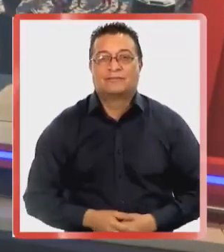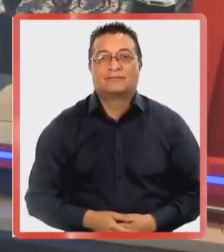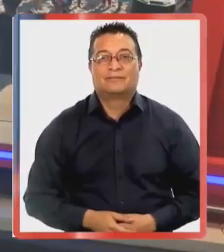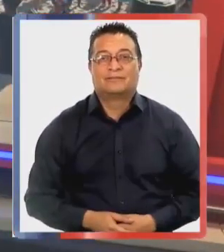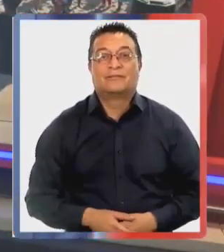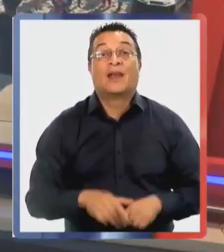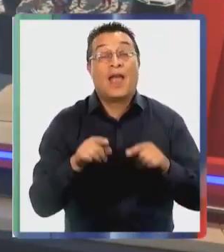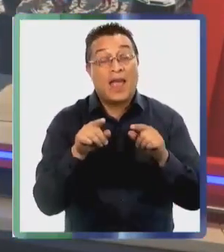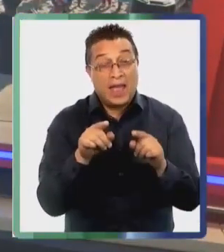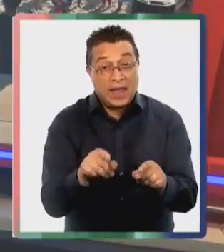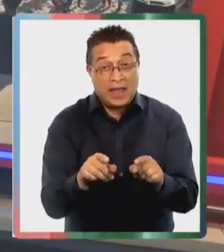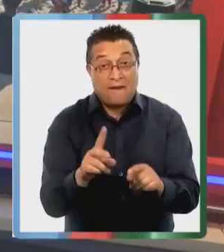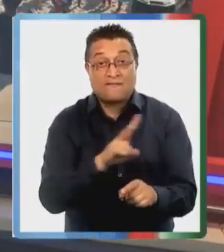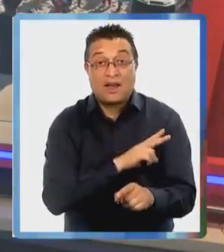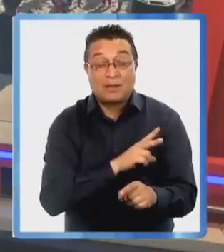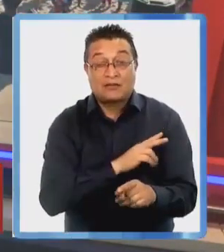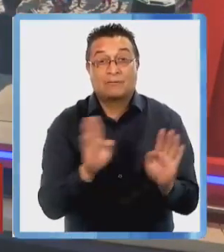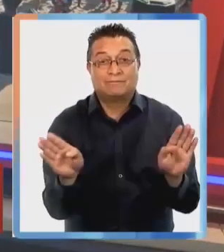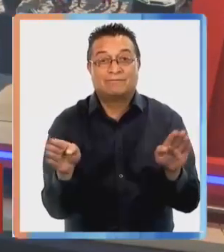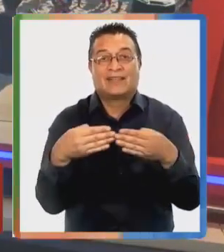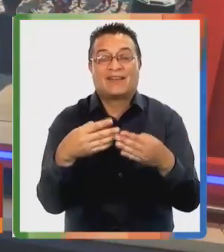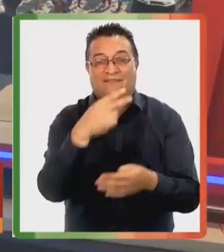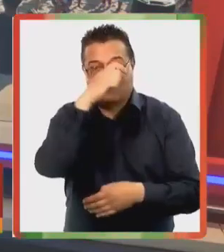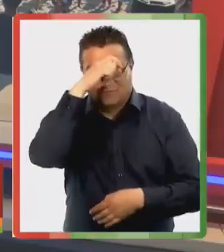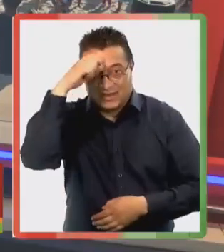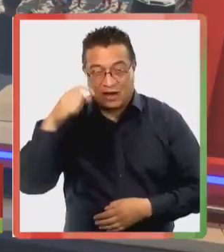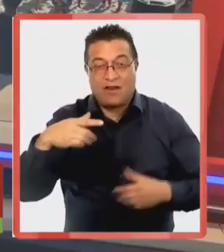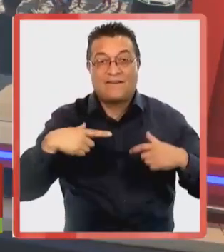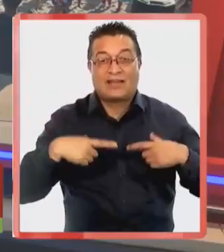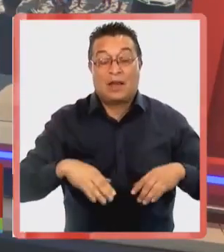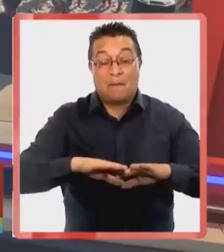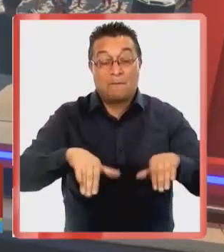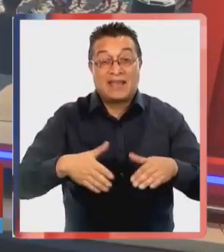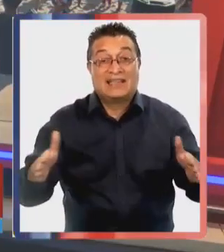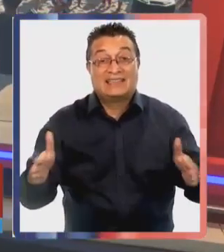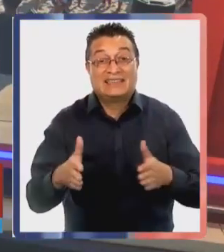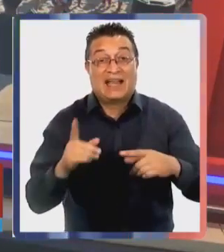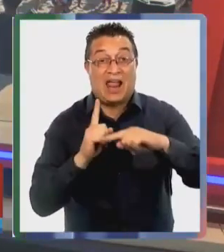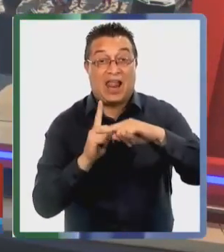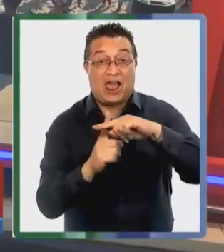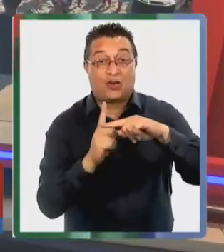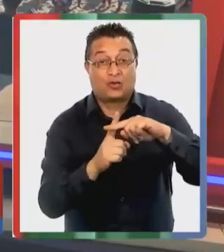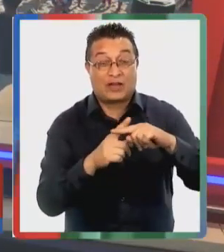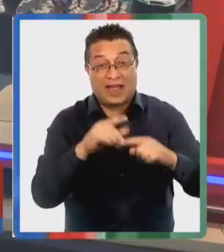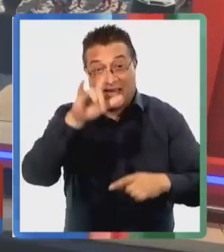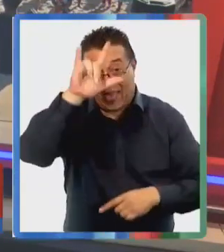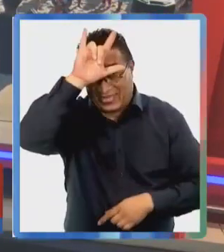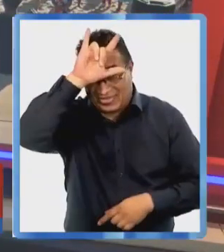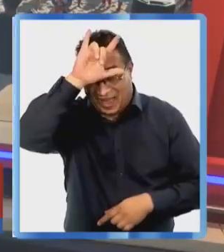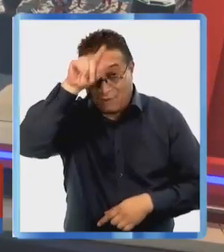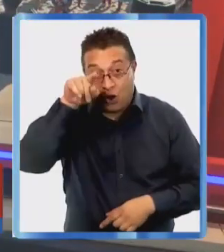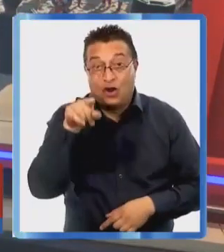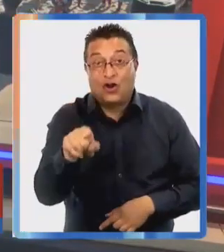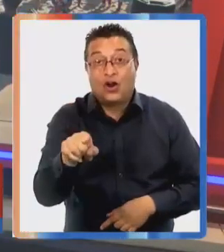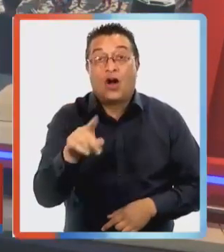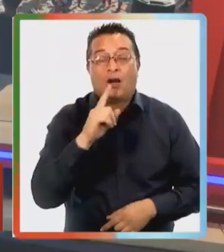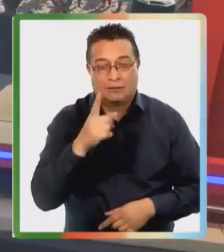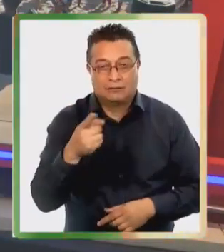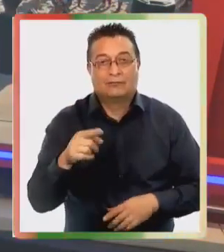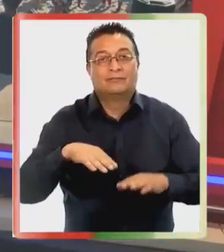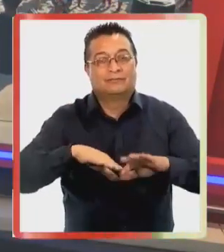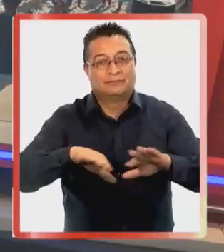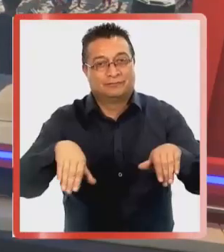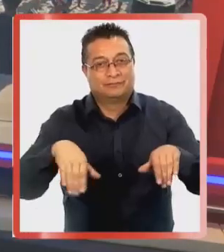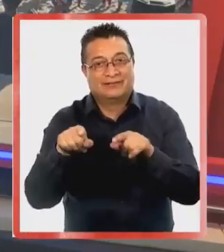las vacaciones, en la playa Chica Las Cruces de El Tabo, se realizó la actividad Sunset Diverso, un panorama que tuvo